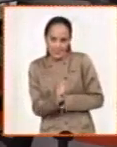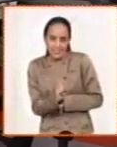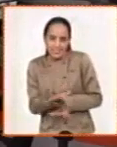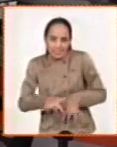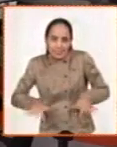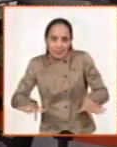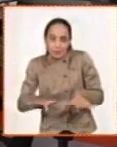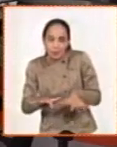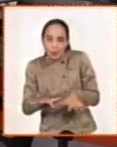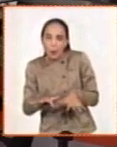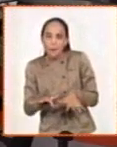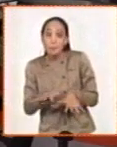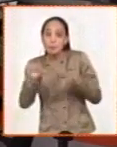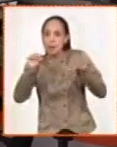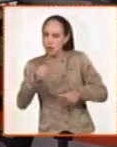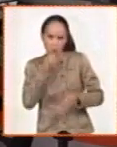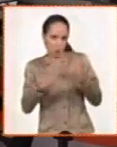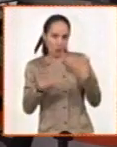me animan